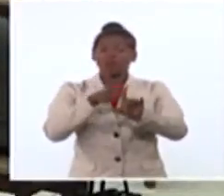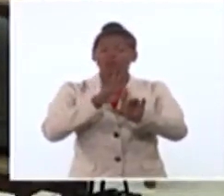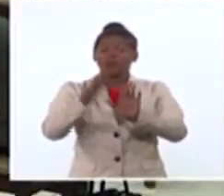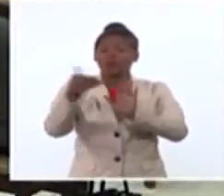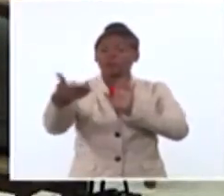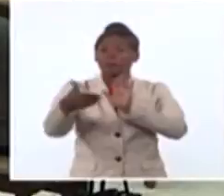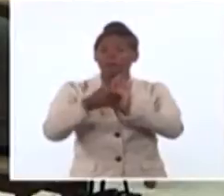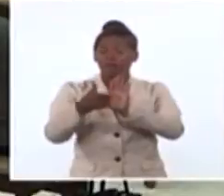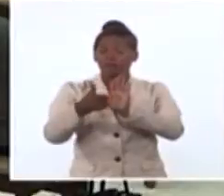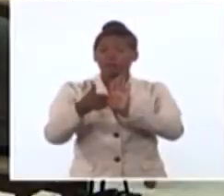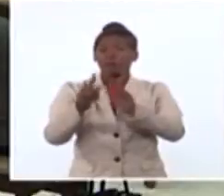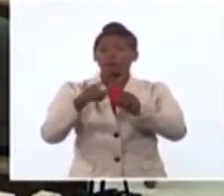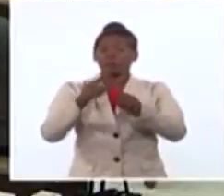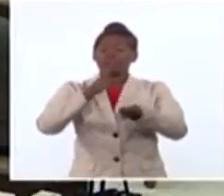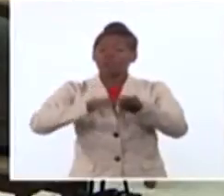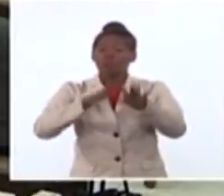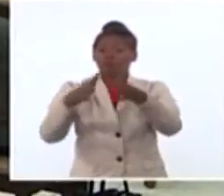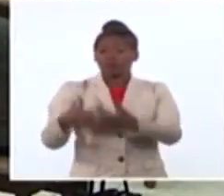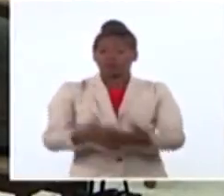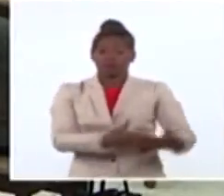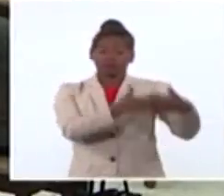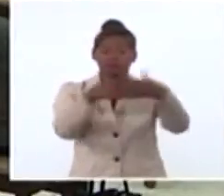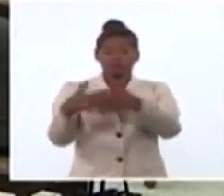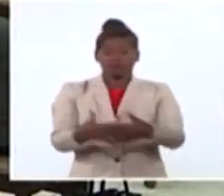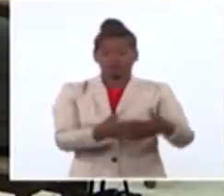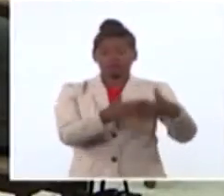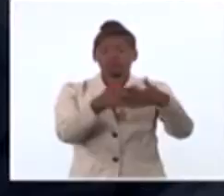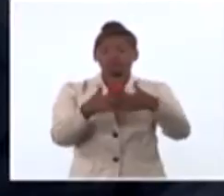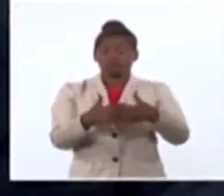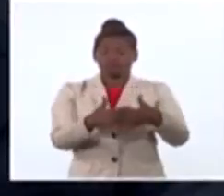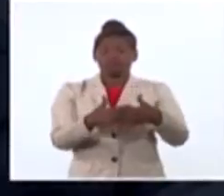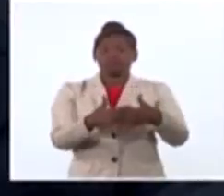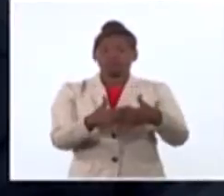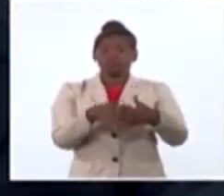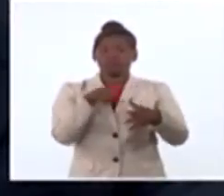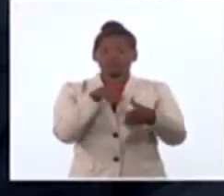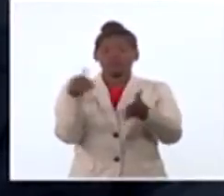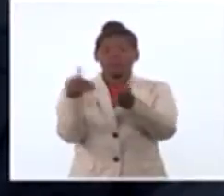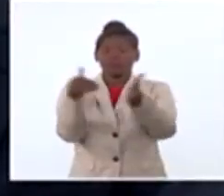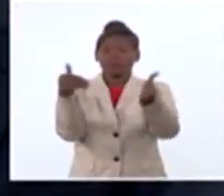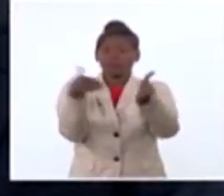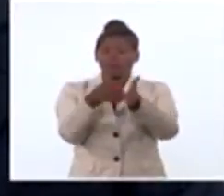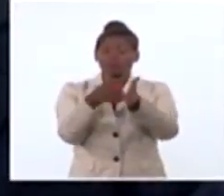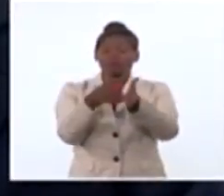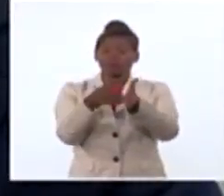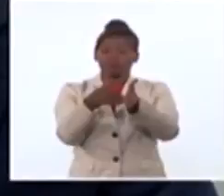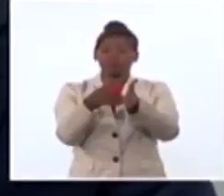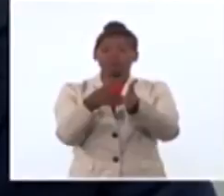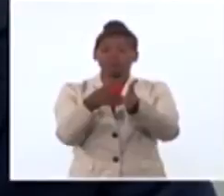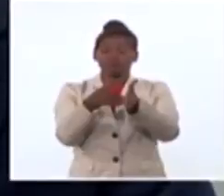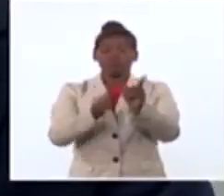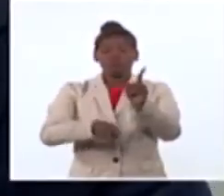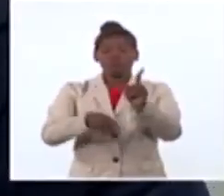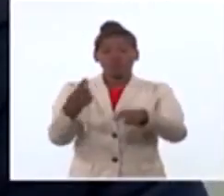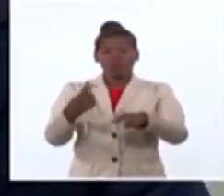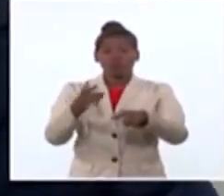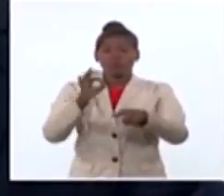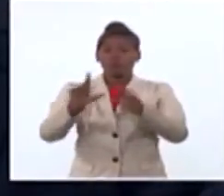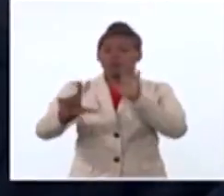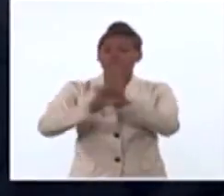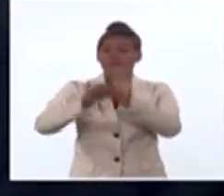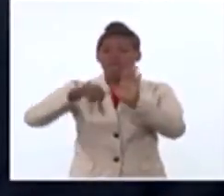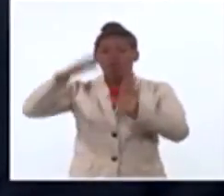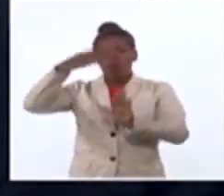de América y en otras naciones desde donde operan, en violación de las leyes